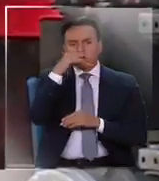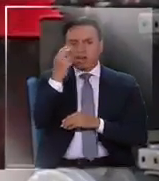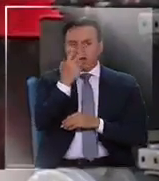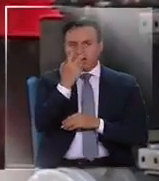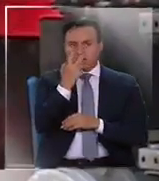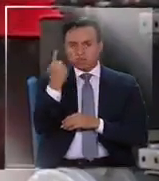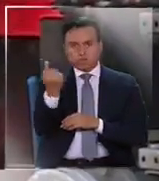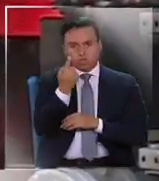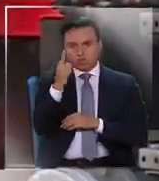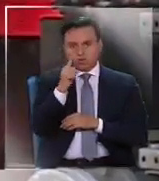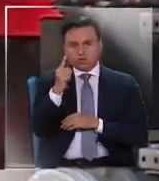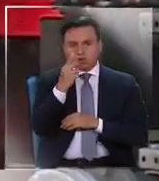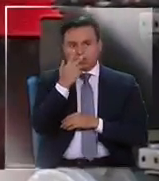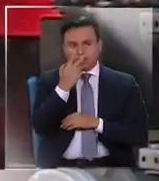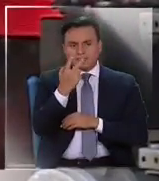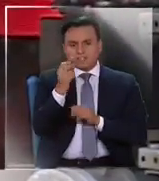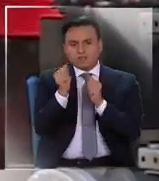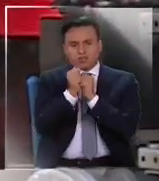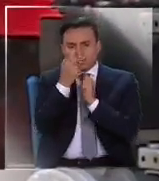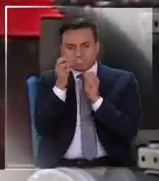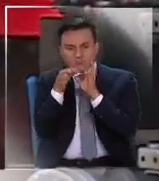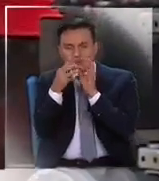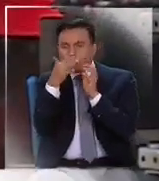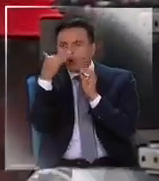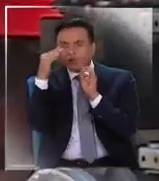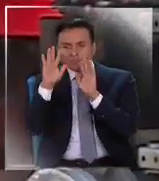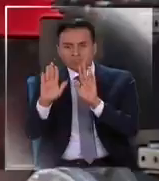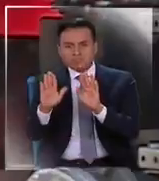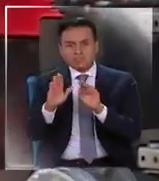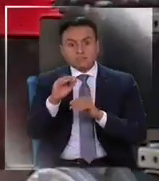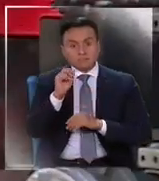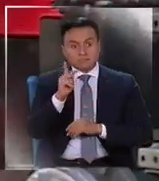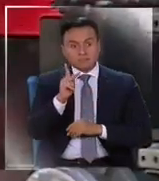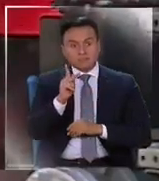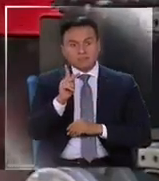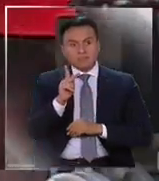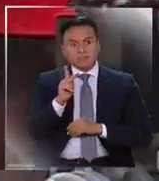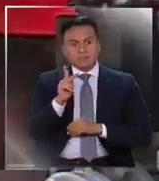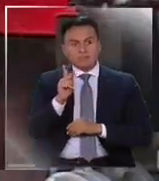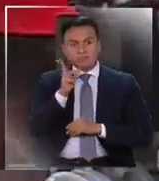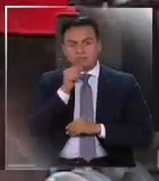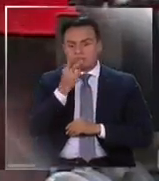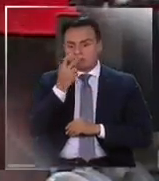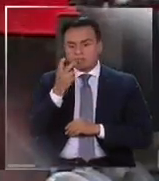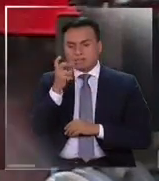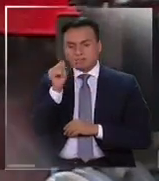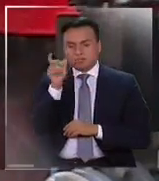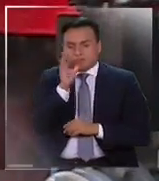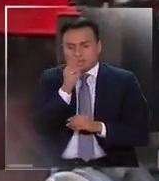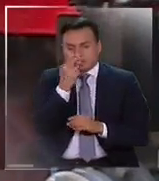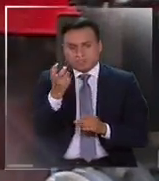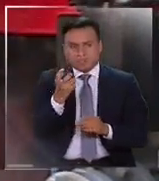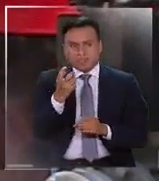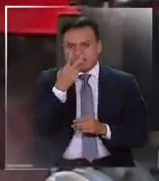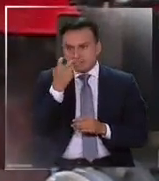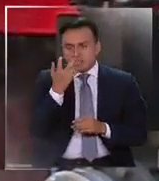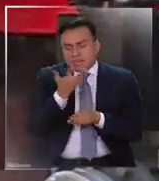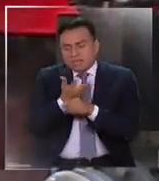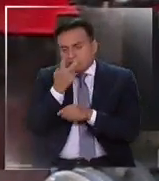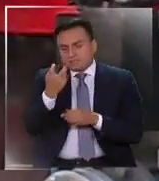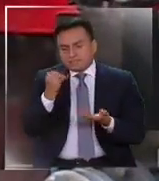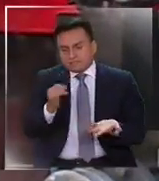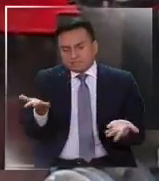no anda solo, el olor a gas anda con el gas. ¿Ya? Si no hay olor a gas es porque no hay gas. Si hay olor a gas es porque hay